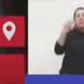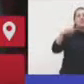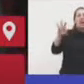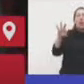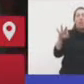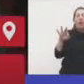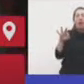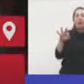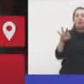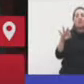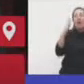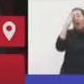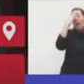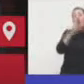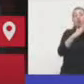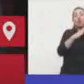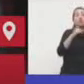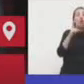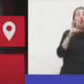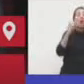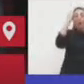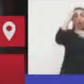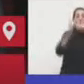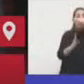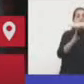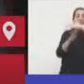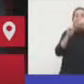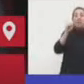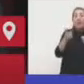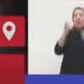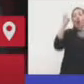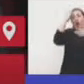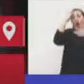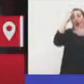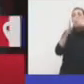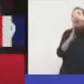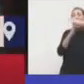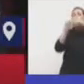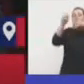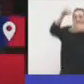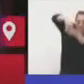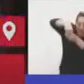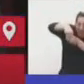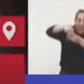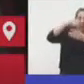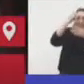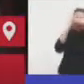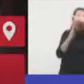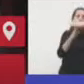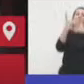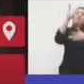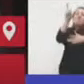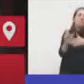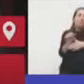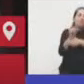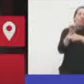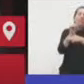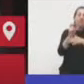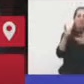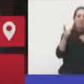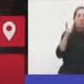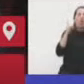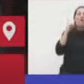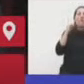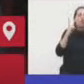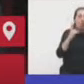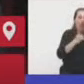suben cualquier cosa, agreden y lo usan efectivamente para destilar odio o resentimiento. Hablábamos recién